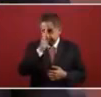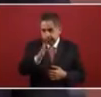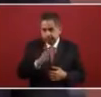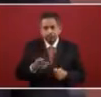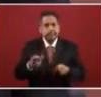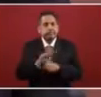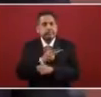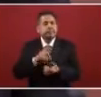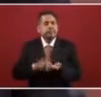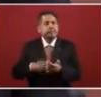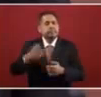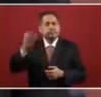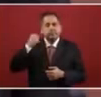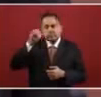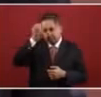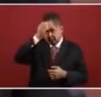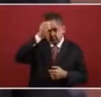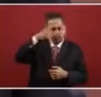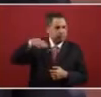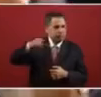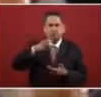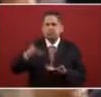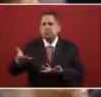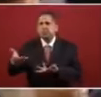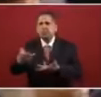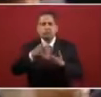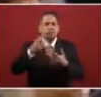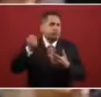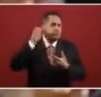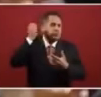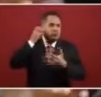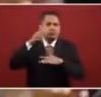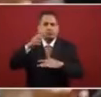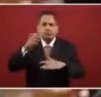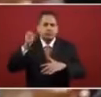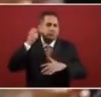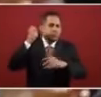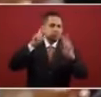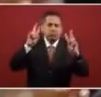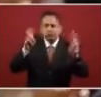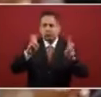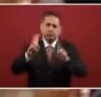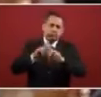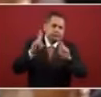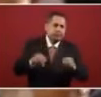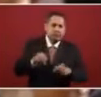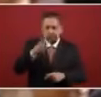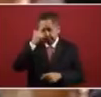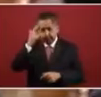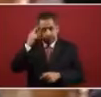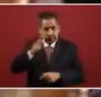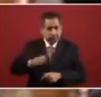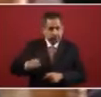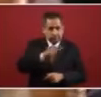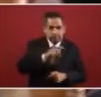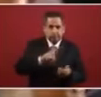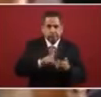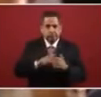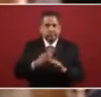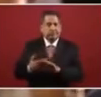pasó con todas las opiniones recabadas en los foros por la paz que se realizaron previo a que usted tomara protesta